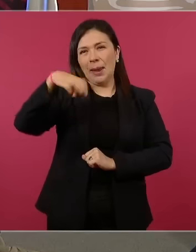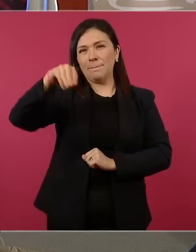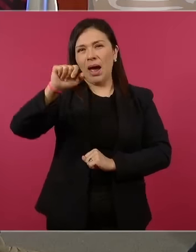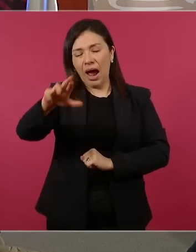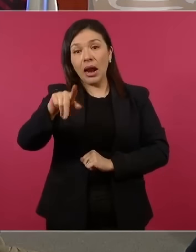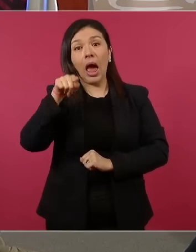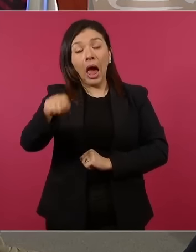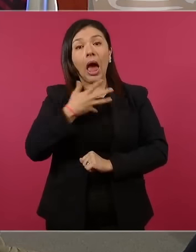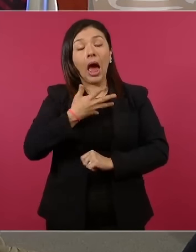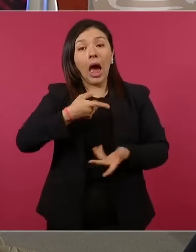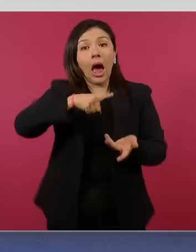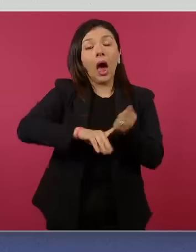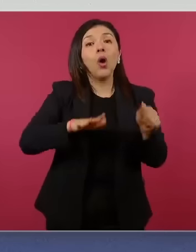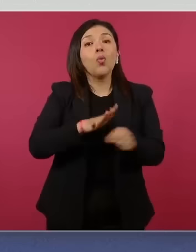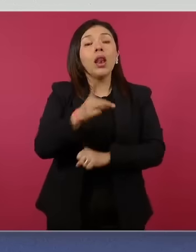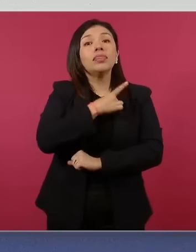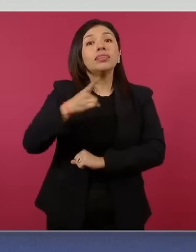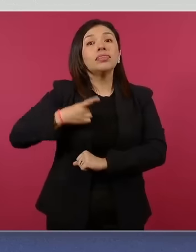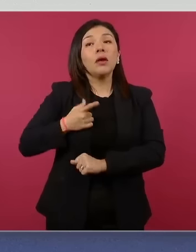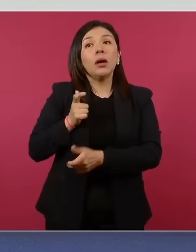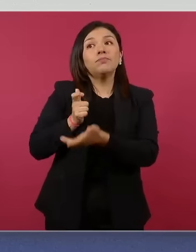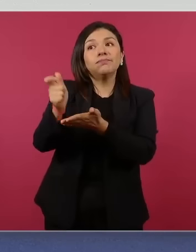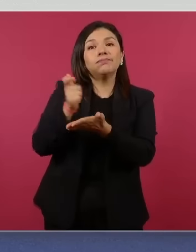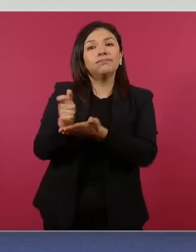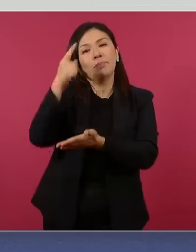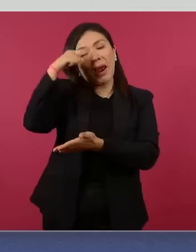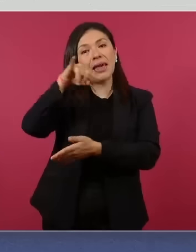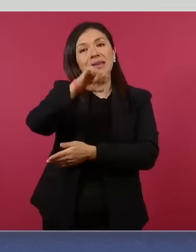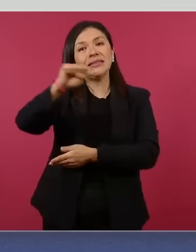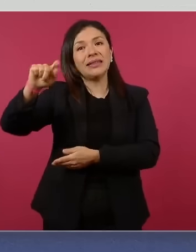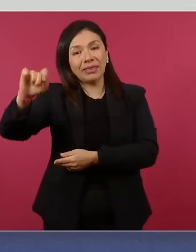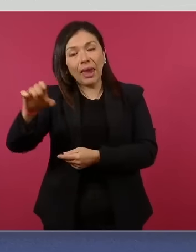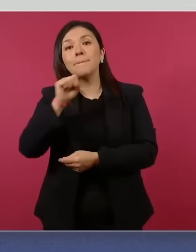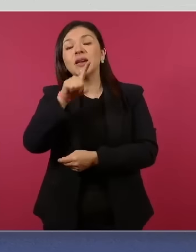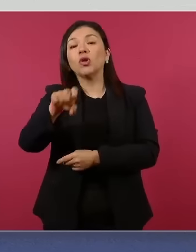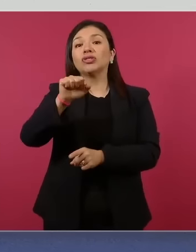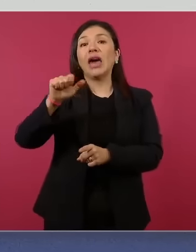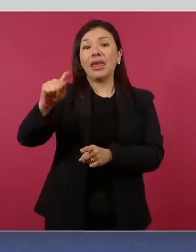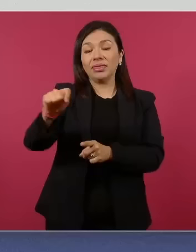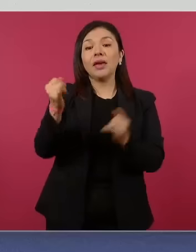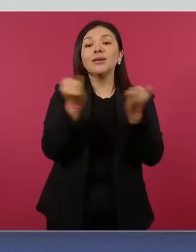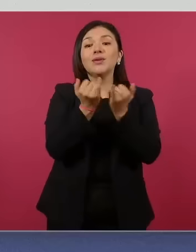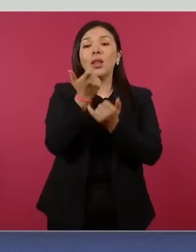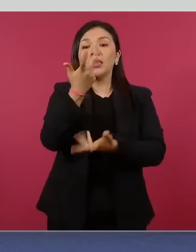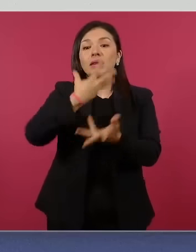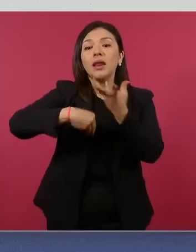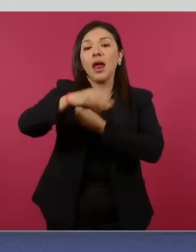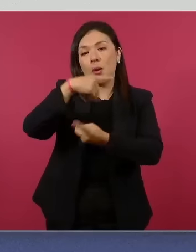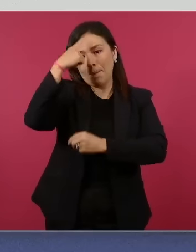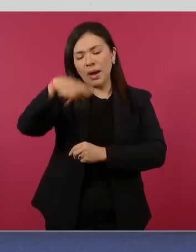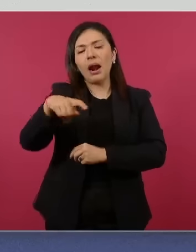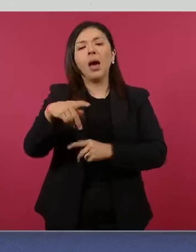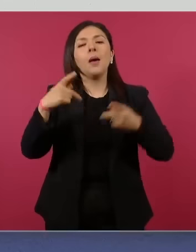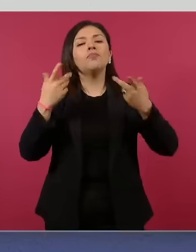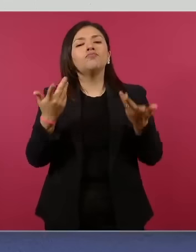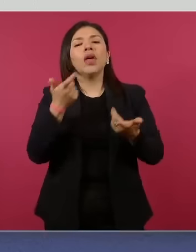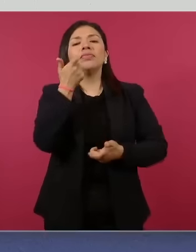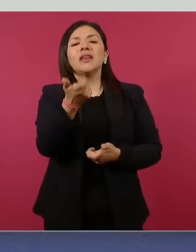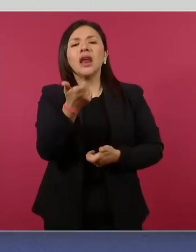adeudos que tienen entes públicos con el IMSS, con el ISSSTE y con el SAT, así como los recursos de las cuentas no reclamadas